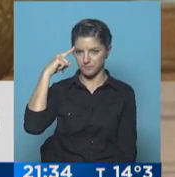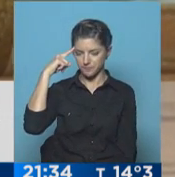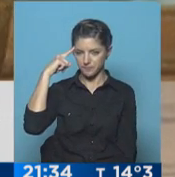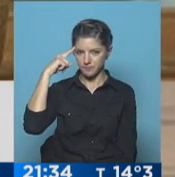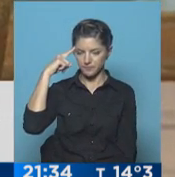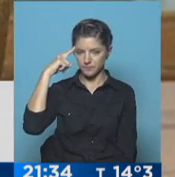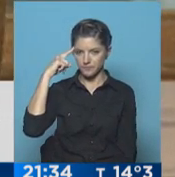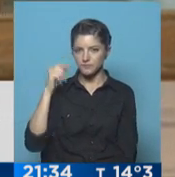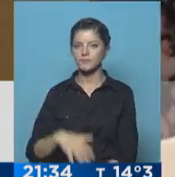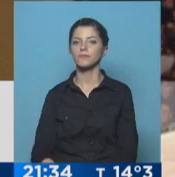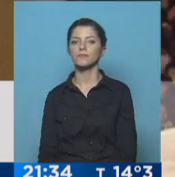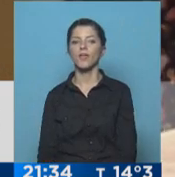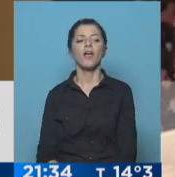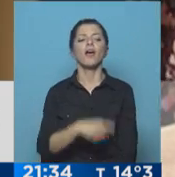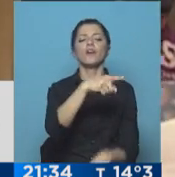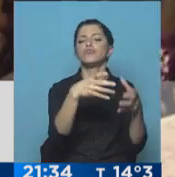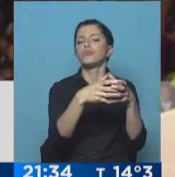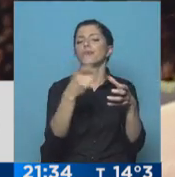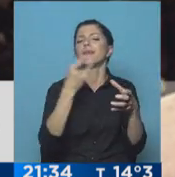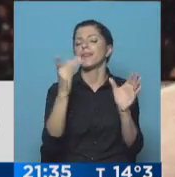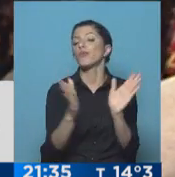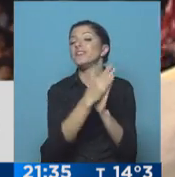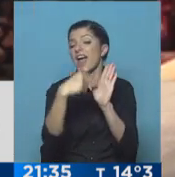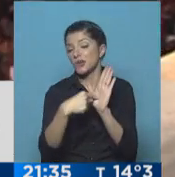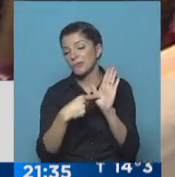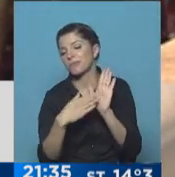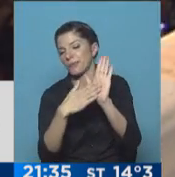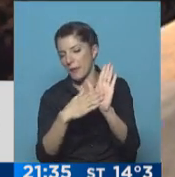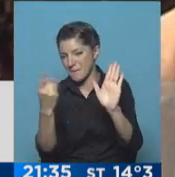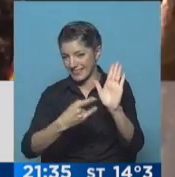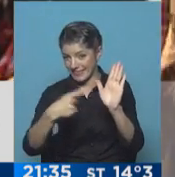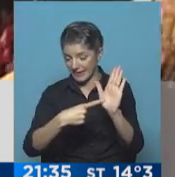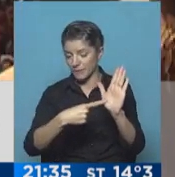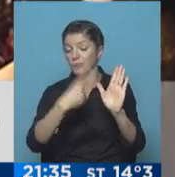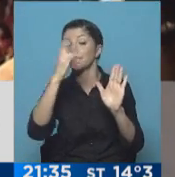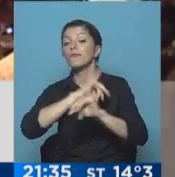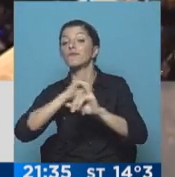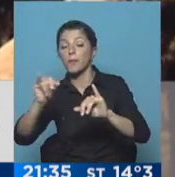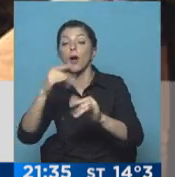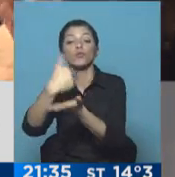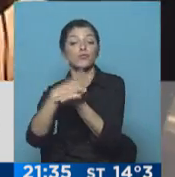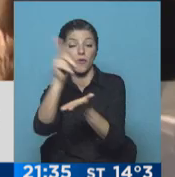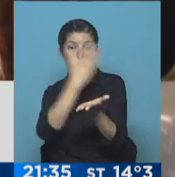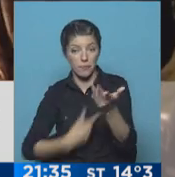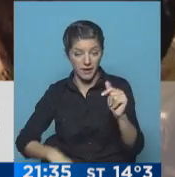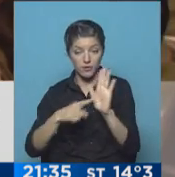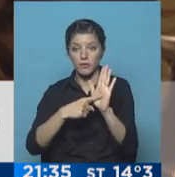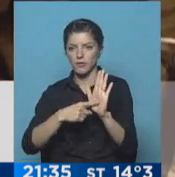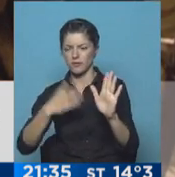producto de una mentira de un diario, pedí un informe a un sector del gobierno y resulta que me